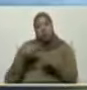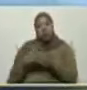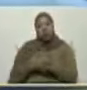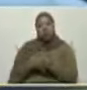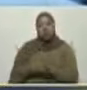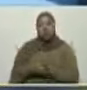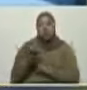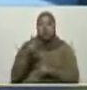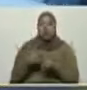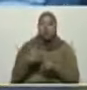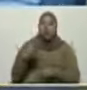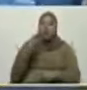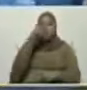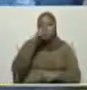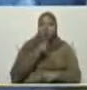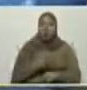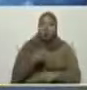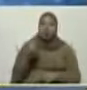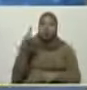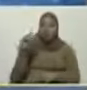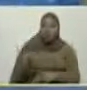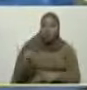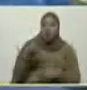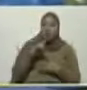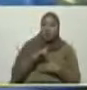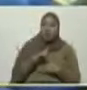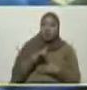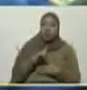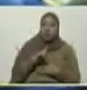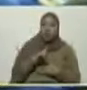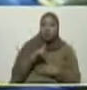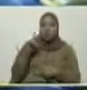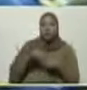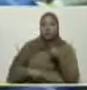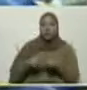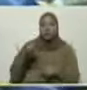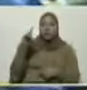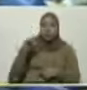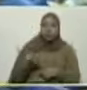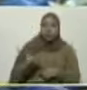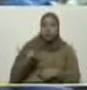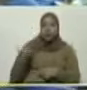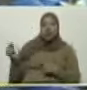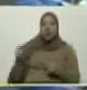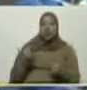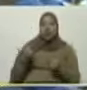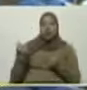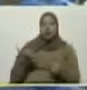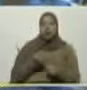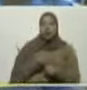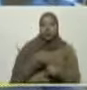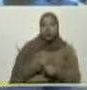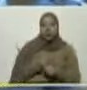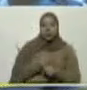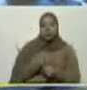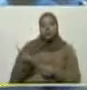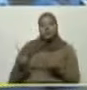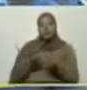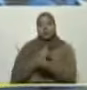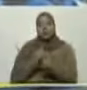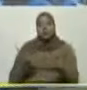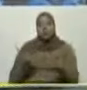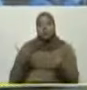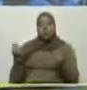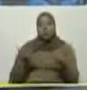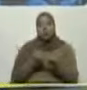años de tener la inflación más baja de América Latina que la vamos vamos a lograr diálogo económico democratización del